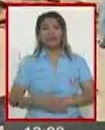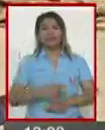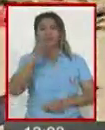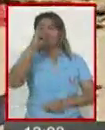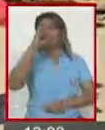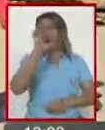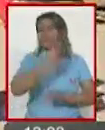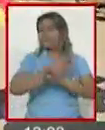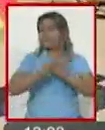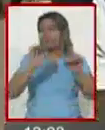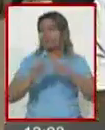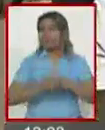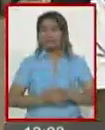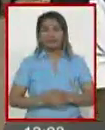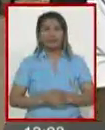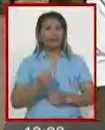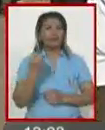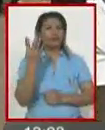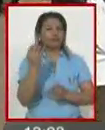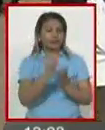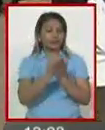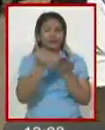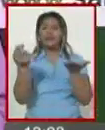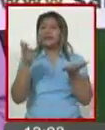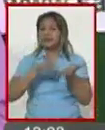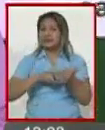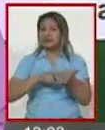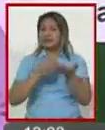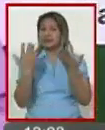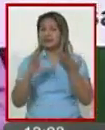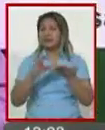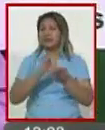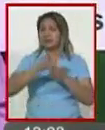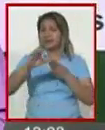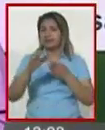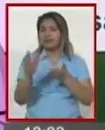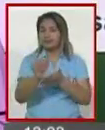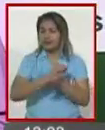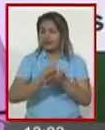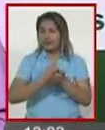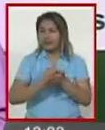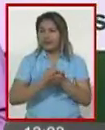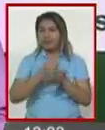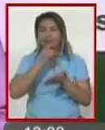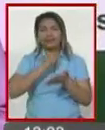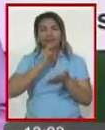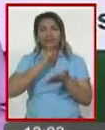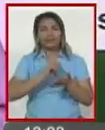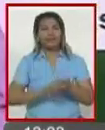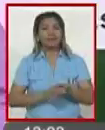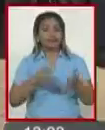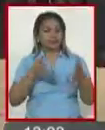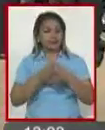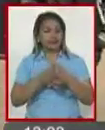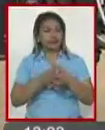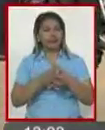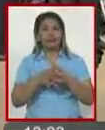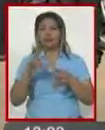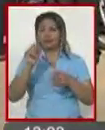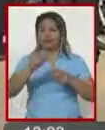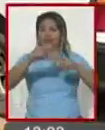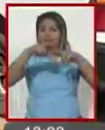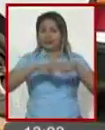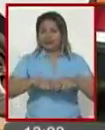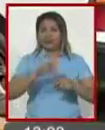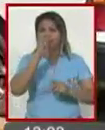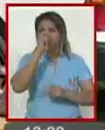serio? Entonces, 4 actas firmadas y no quiere cumplirlas o quiere borrarlas ahora a punto de bloqueo. No, nosotros nos sentamos con